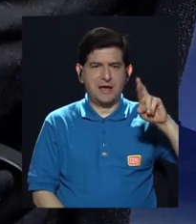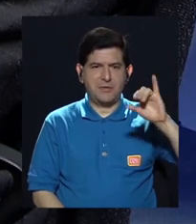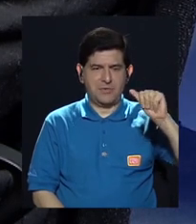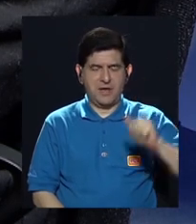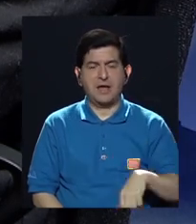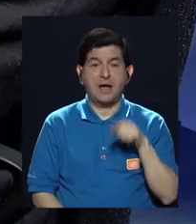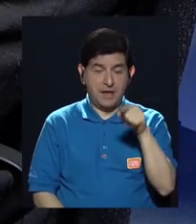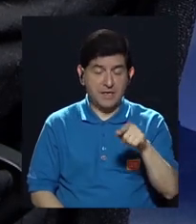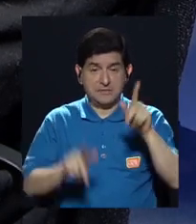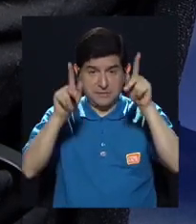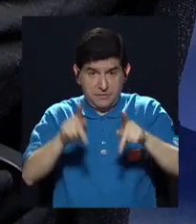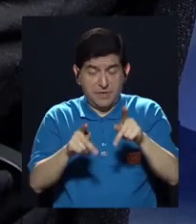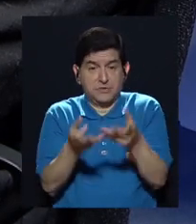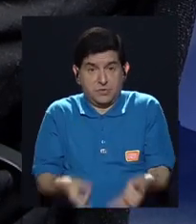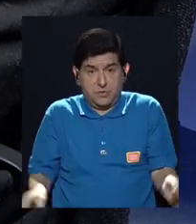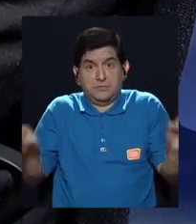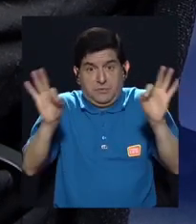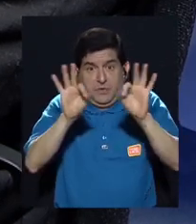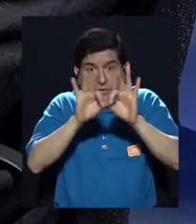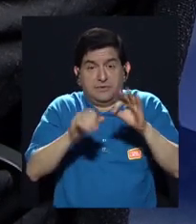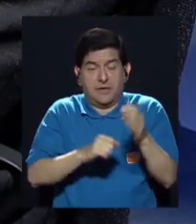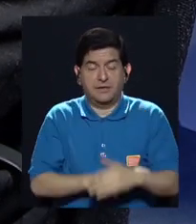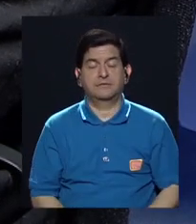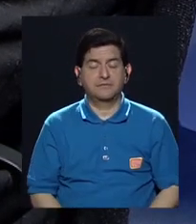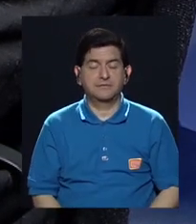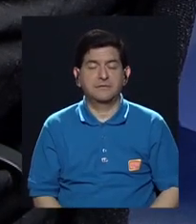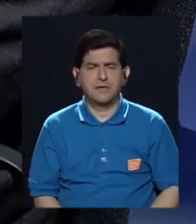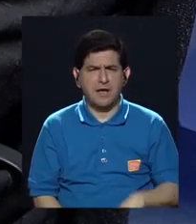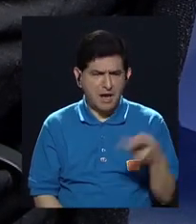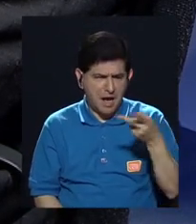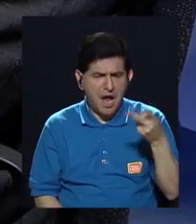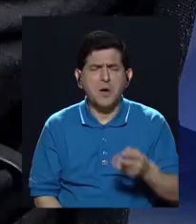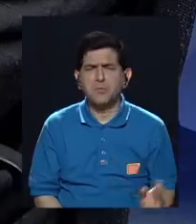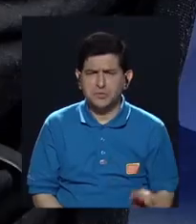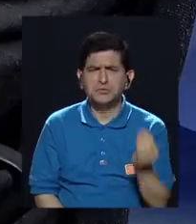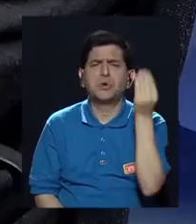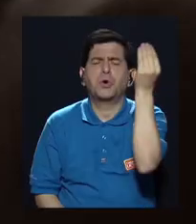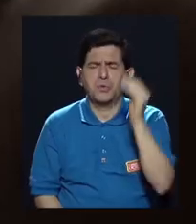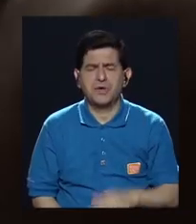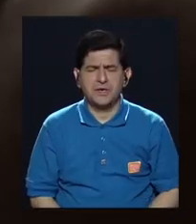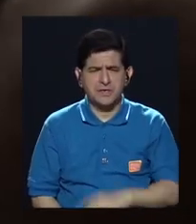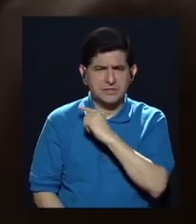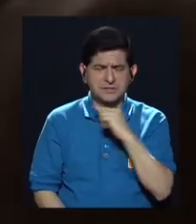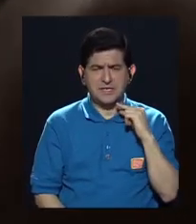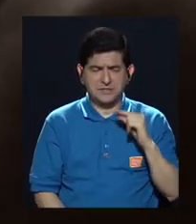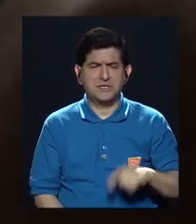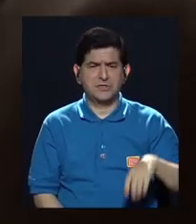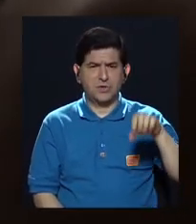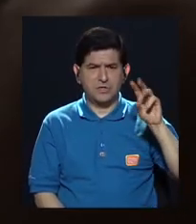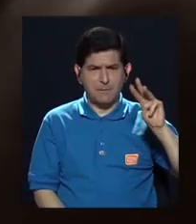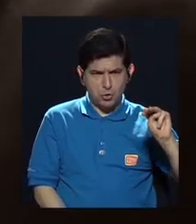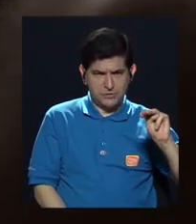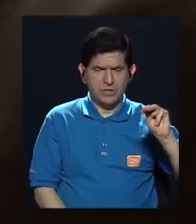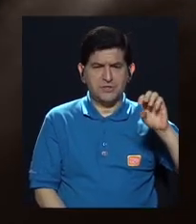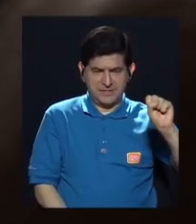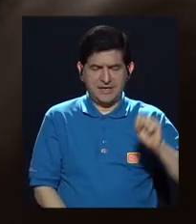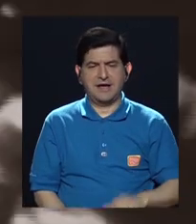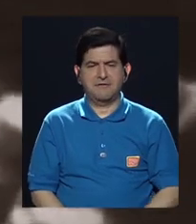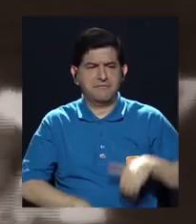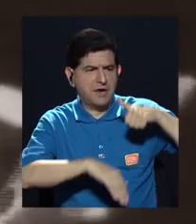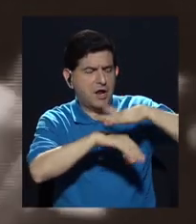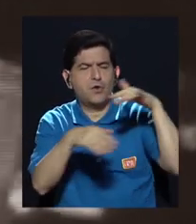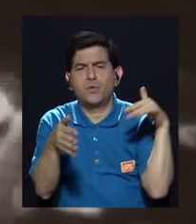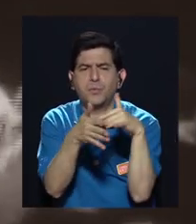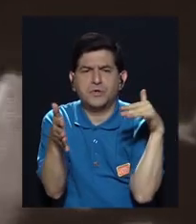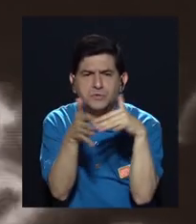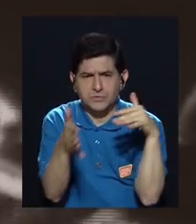campesino. Un gran intelectual, además. Y los dos, desde que él era muy joven, Monseñor Sanabria descubrió en él el potencial,